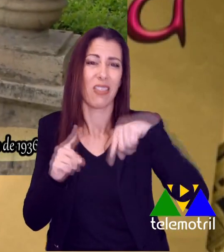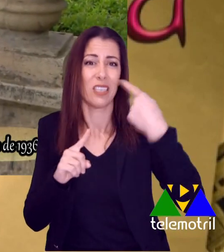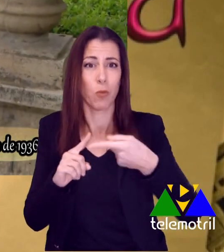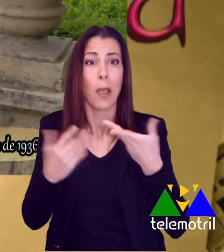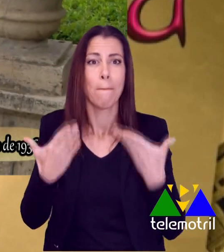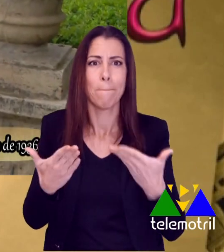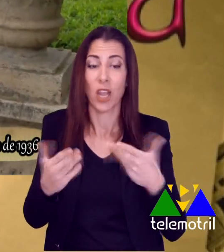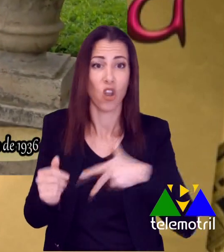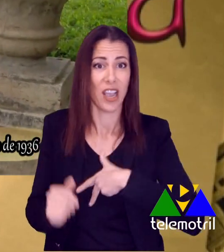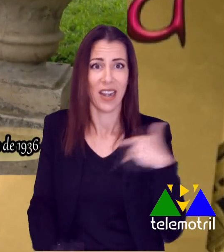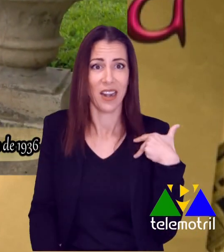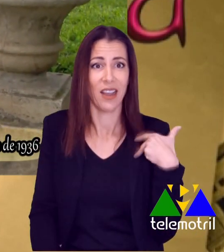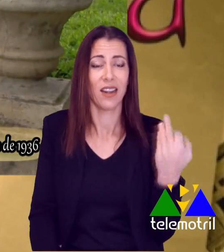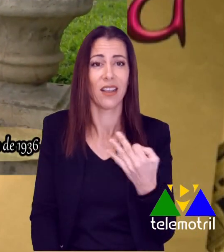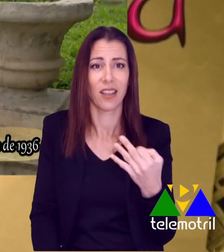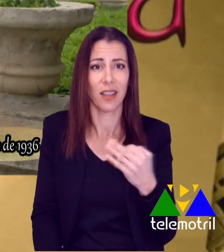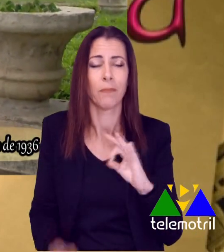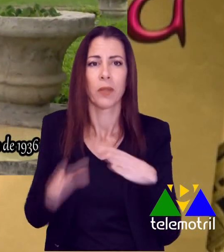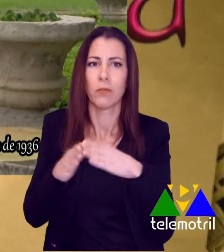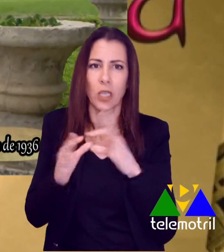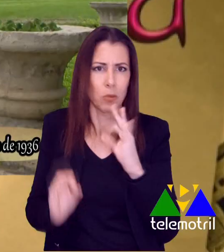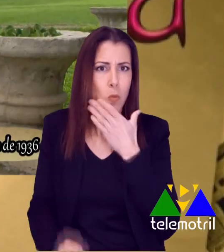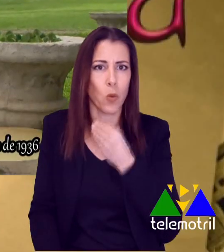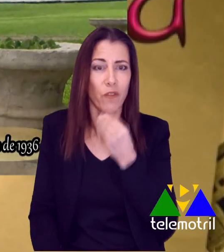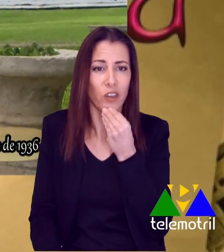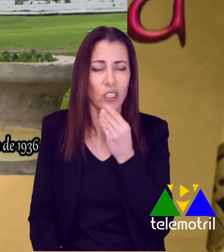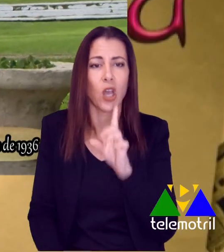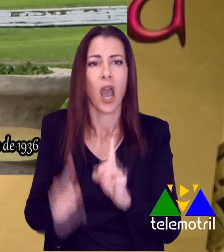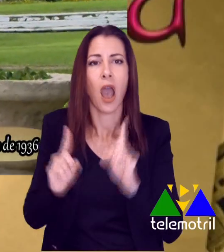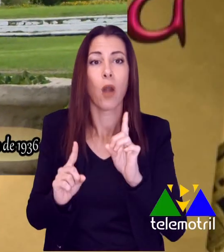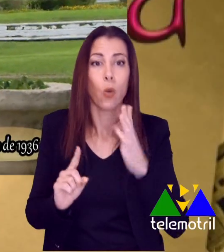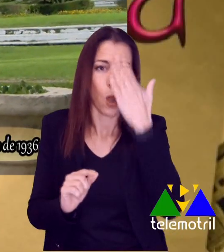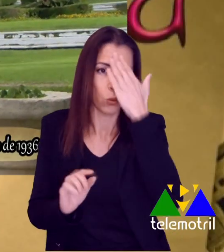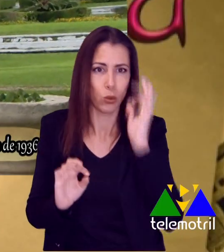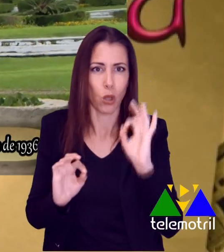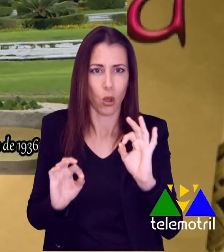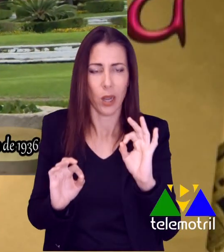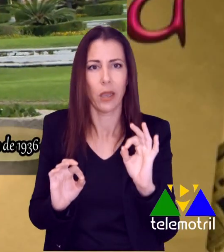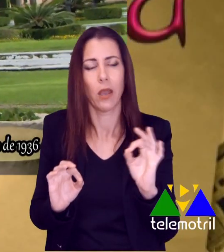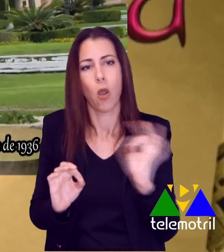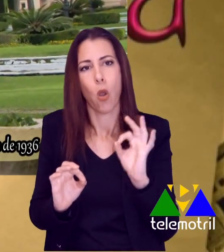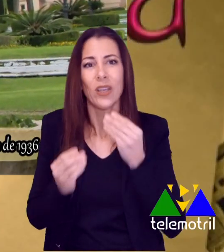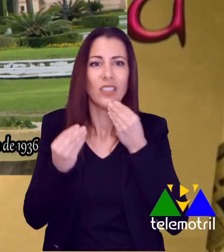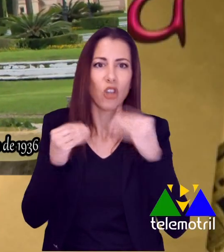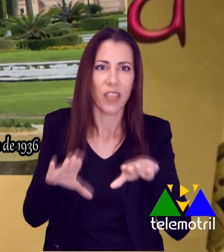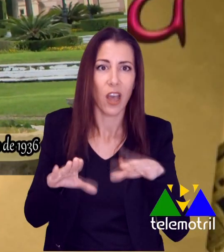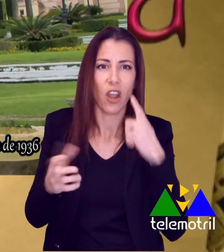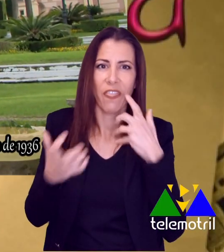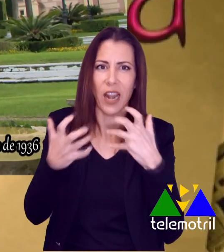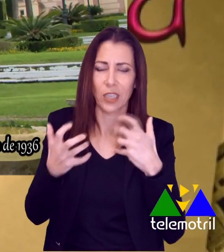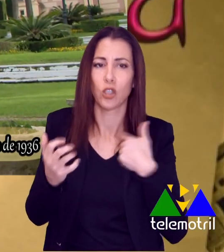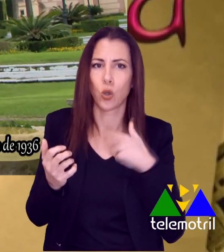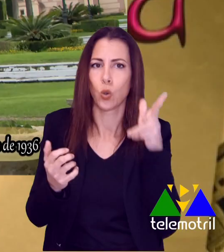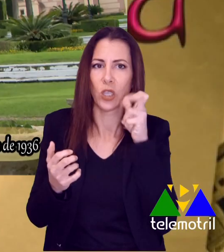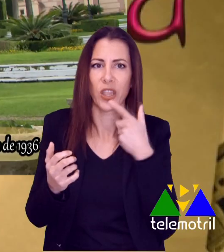Pero en términos generales es una iglesia que es muy bonita. Algunos autores, algunos historiadores del arte le he oído